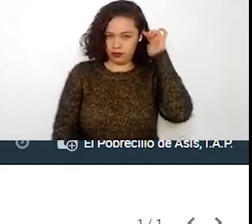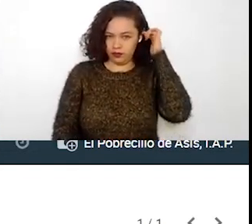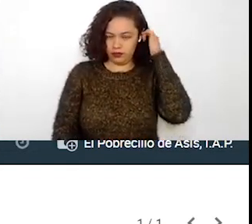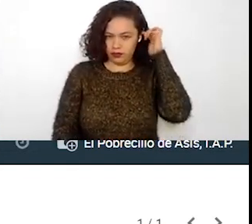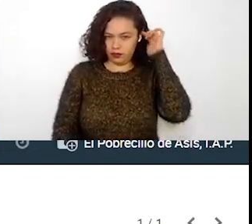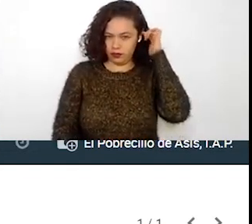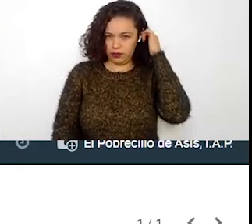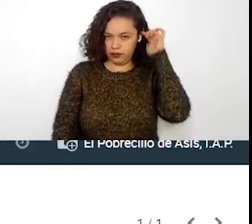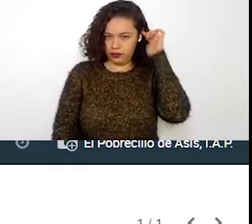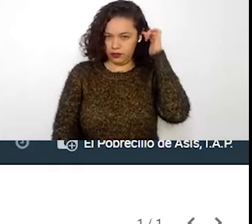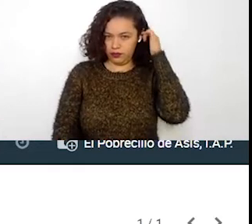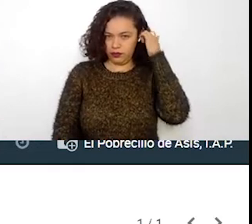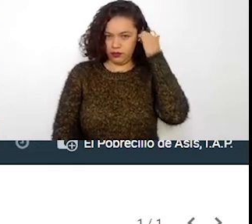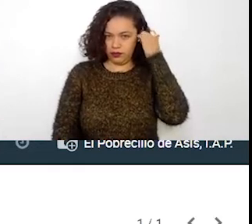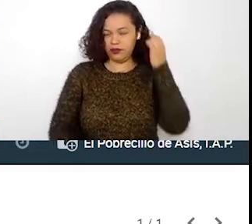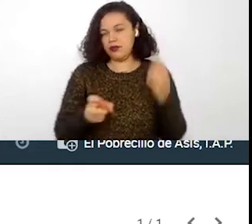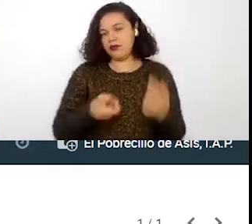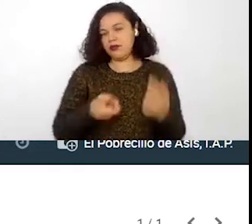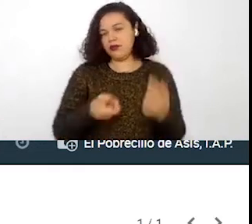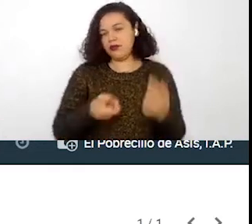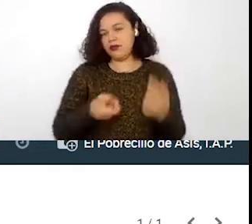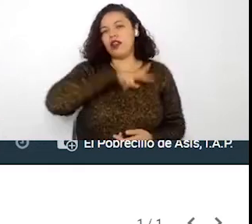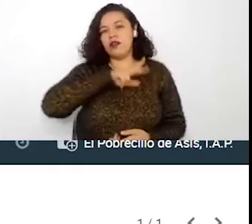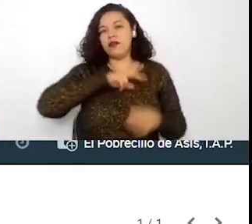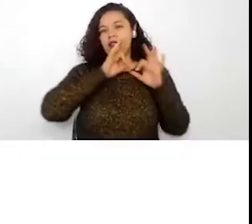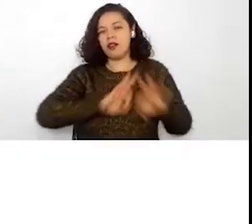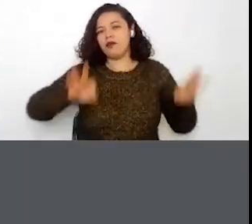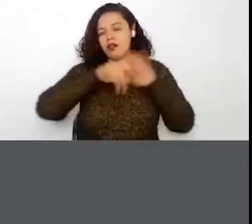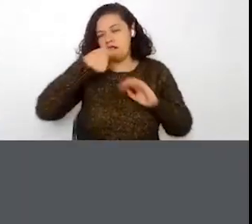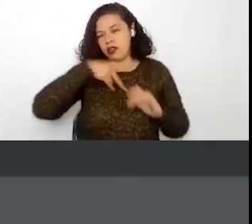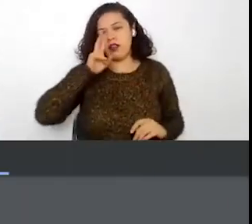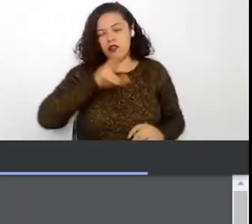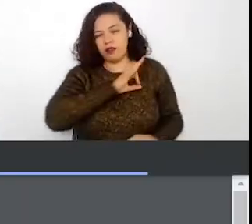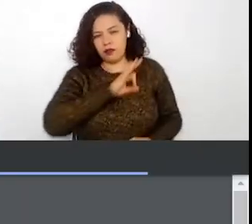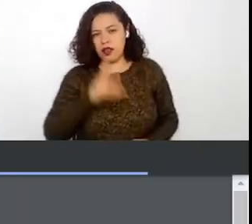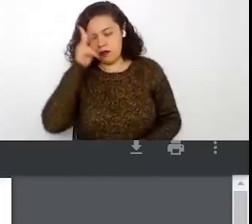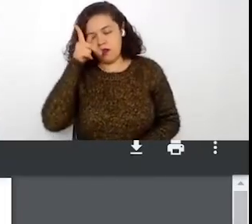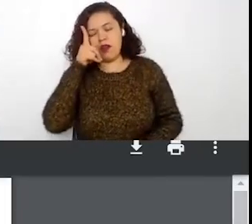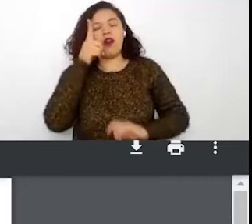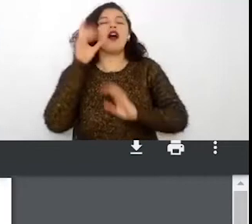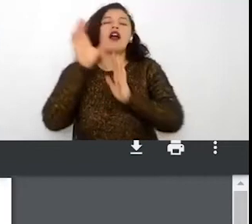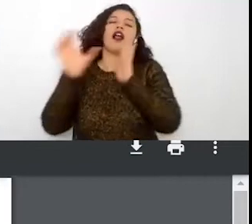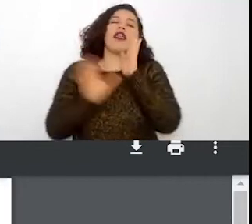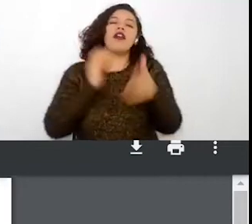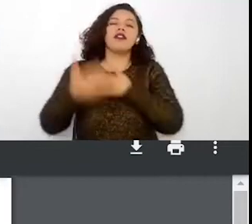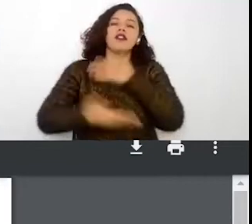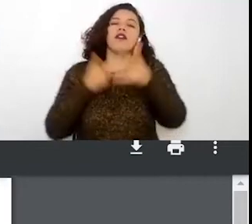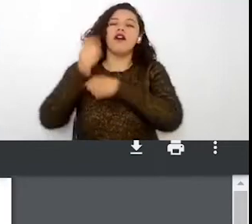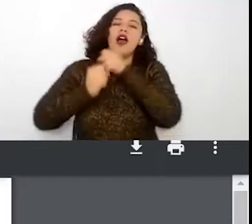esto esto que a mí también me parece importante que ustedes vean que es la proyección anual de servicios